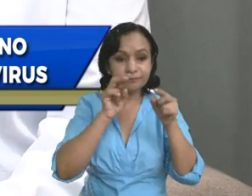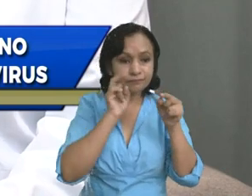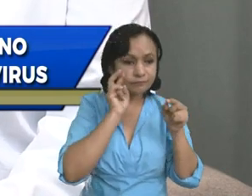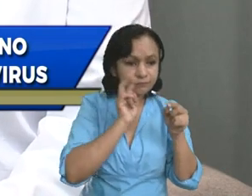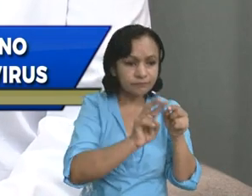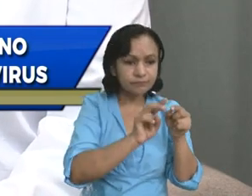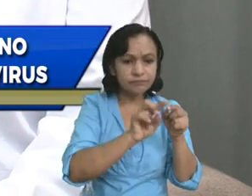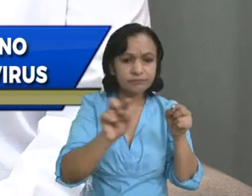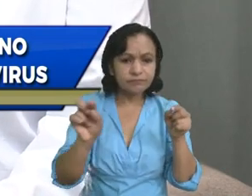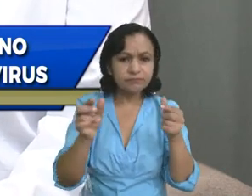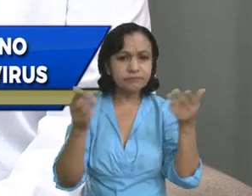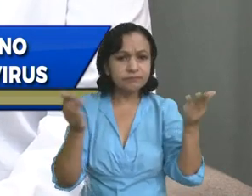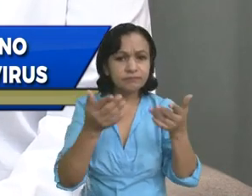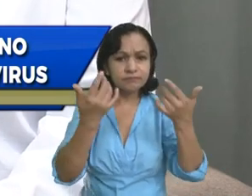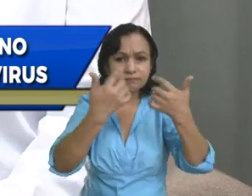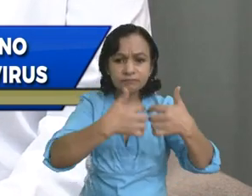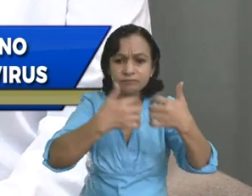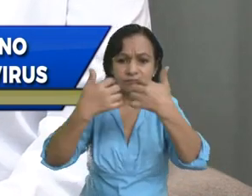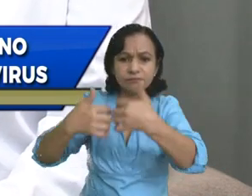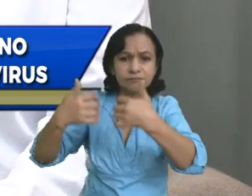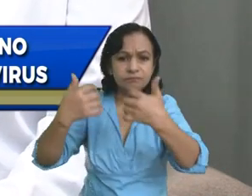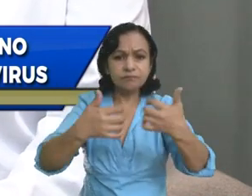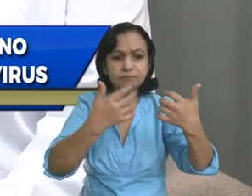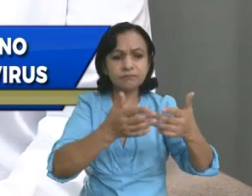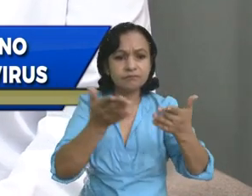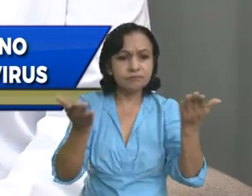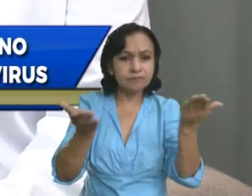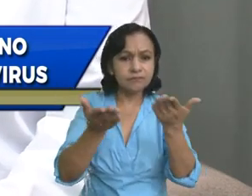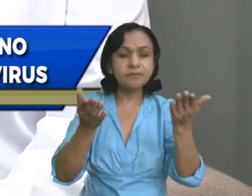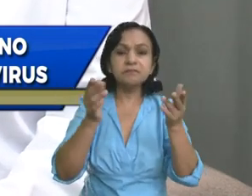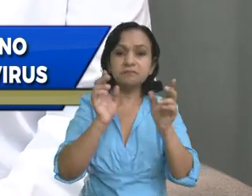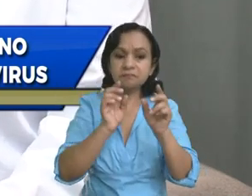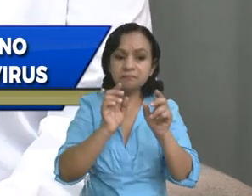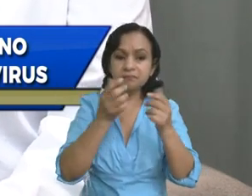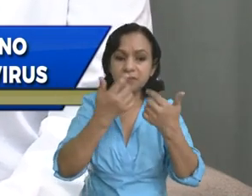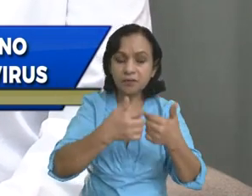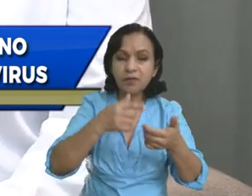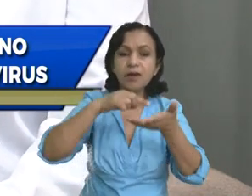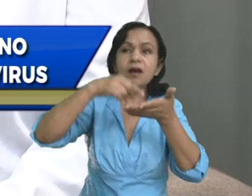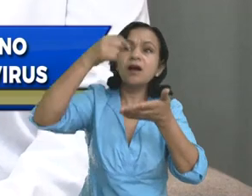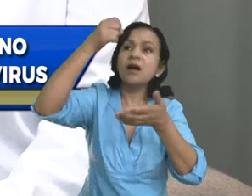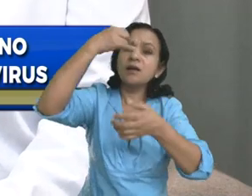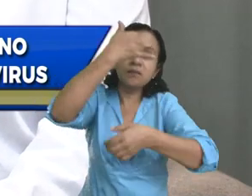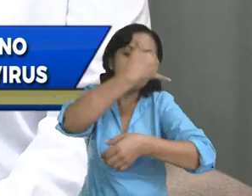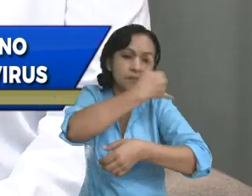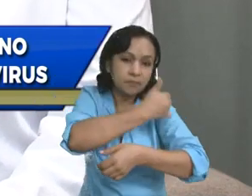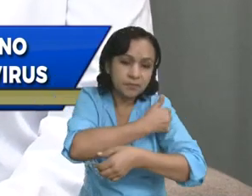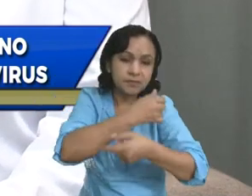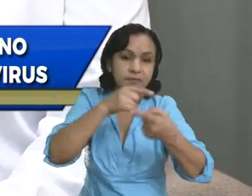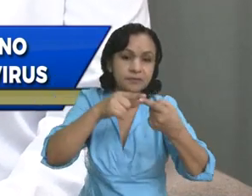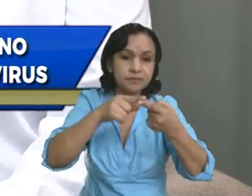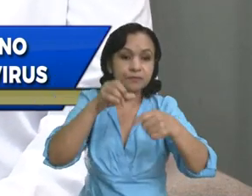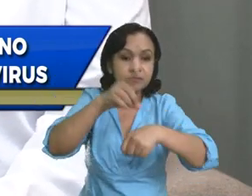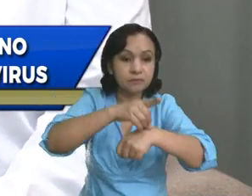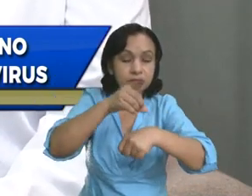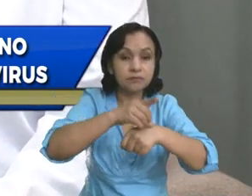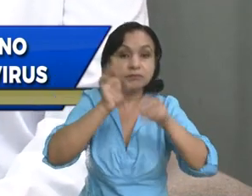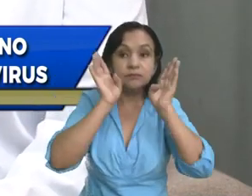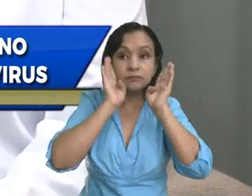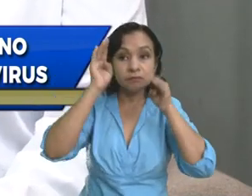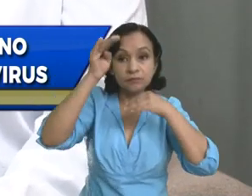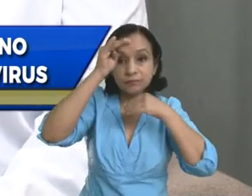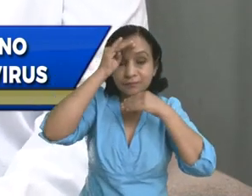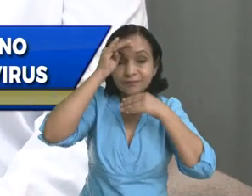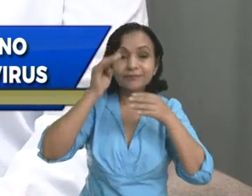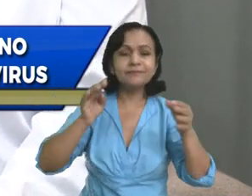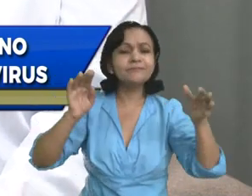producción que cumple las buenas prácticas de fabricación, que tiene un personal joven muy motivado, digo esto porque eso es